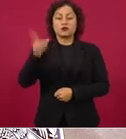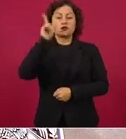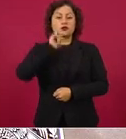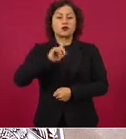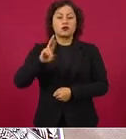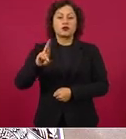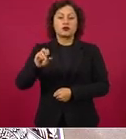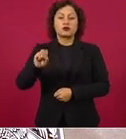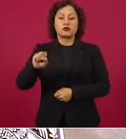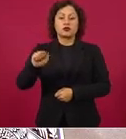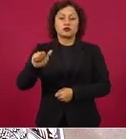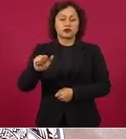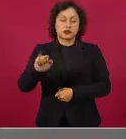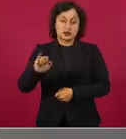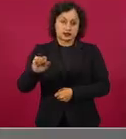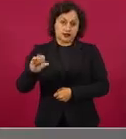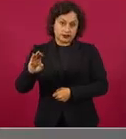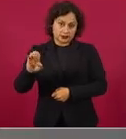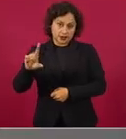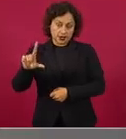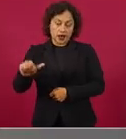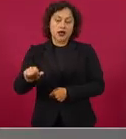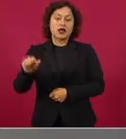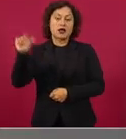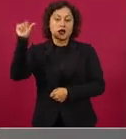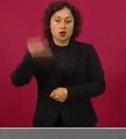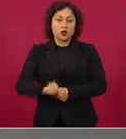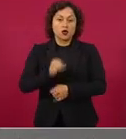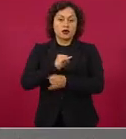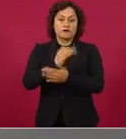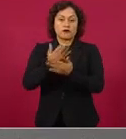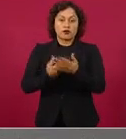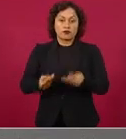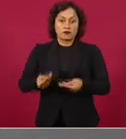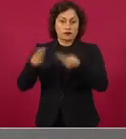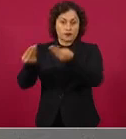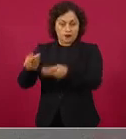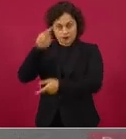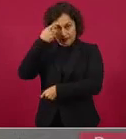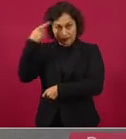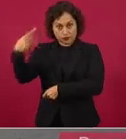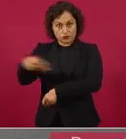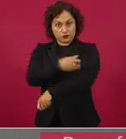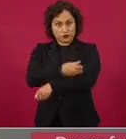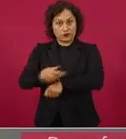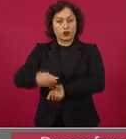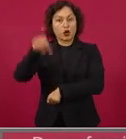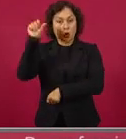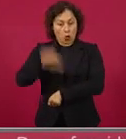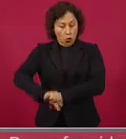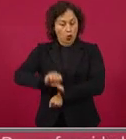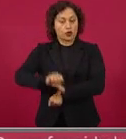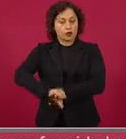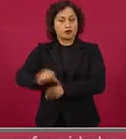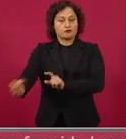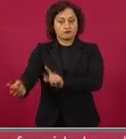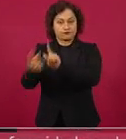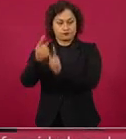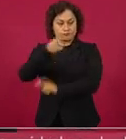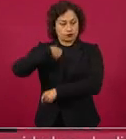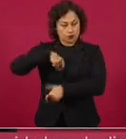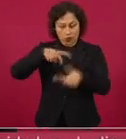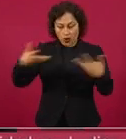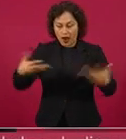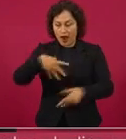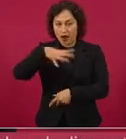de que hoy informe a sus familiares, ¿sí? Hoy mismo, de lo que estamos haciendo, de